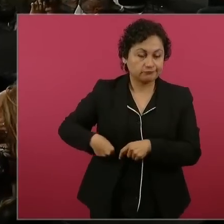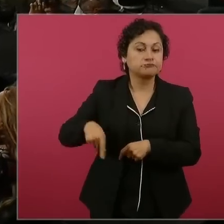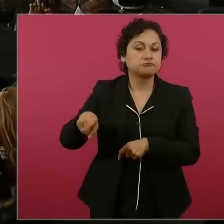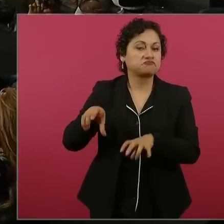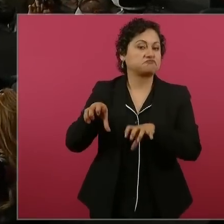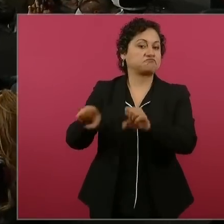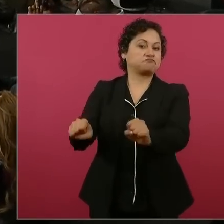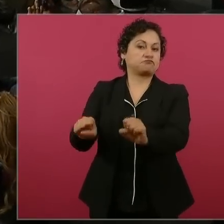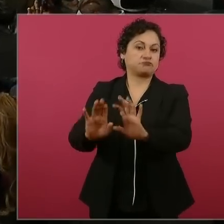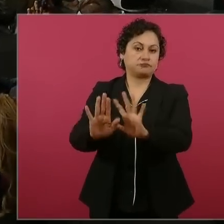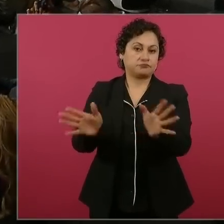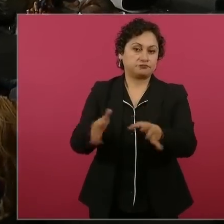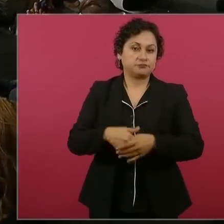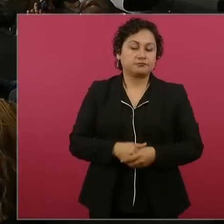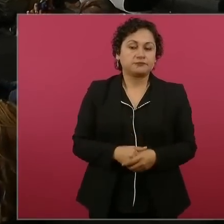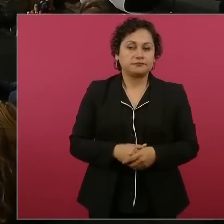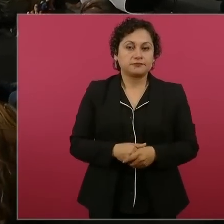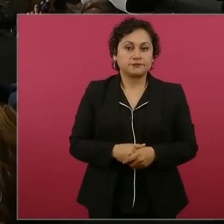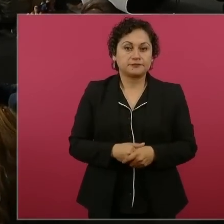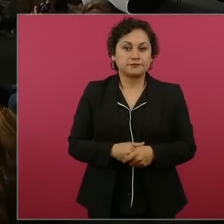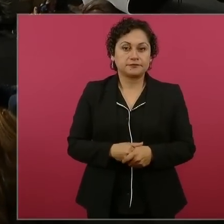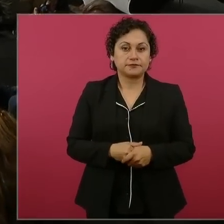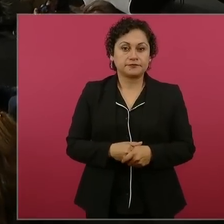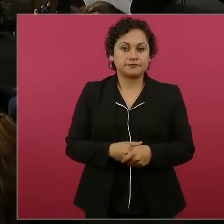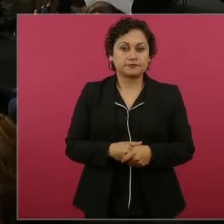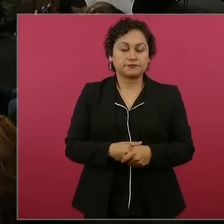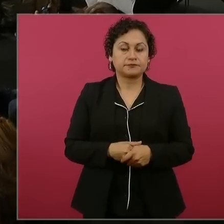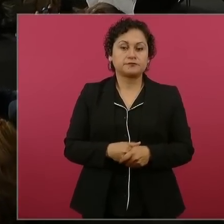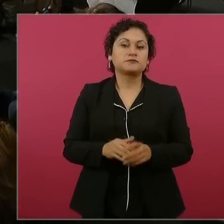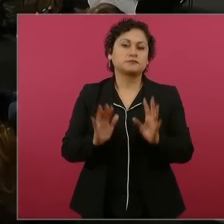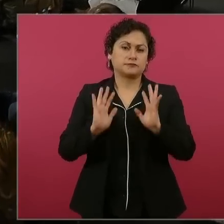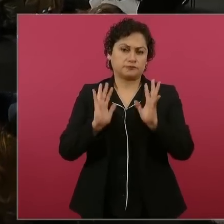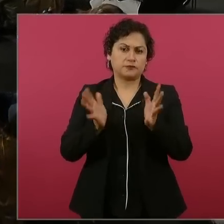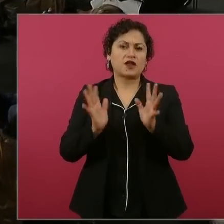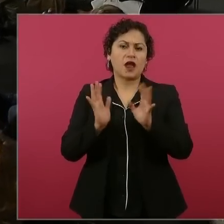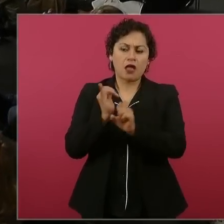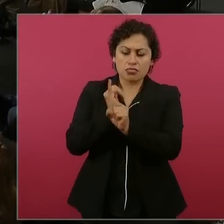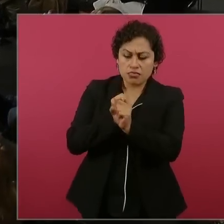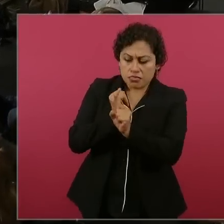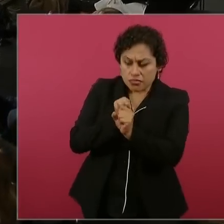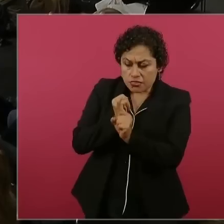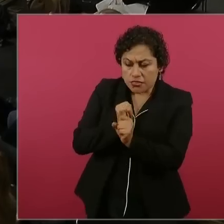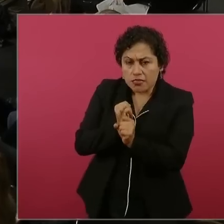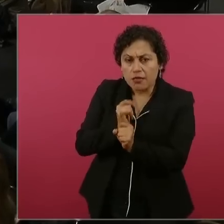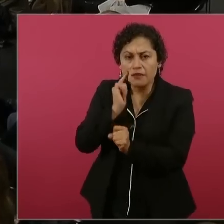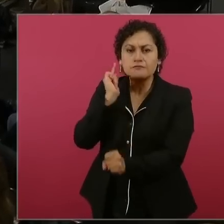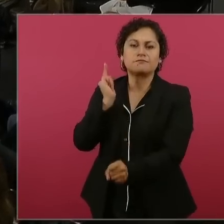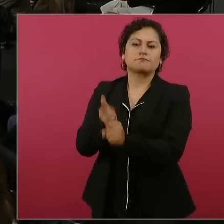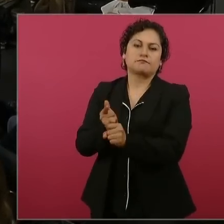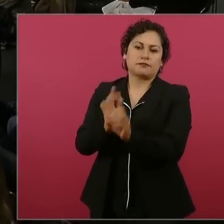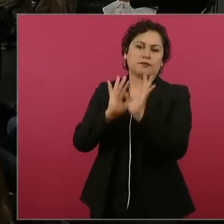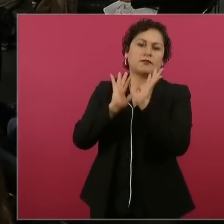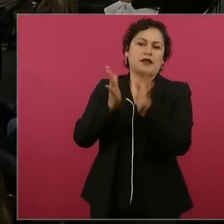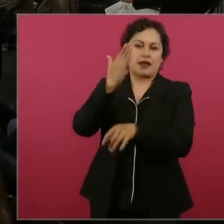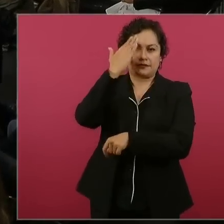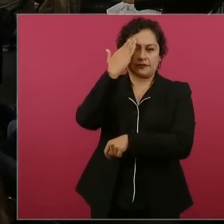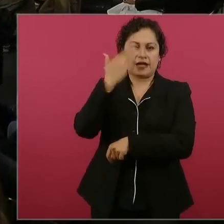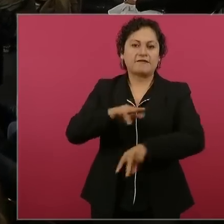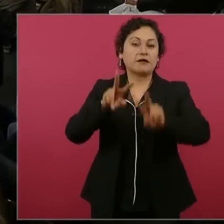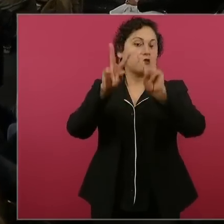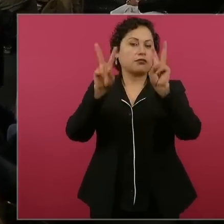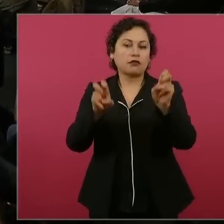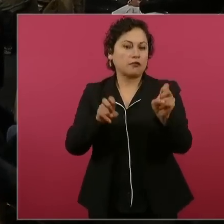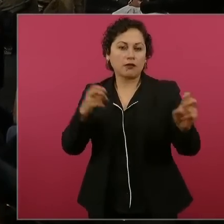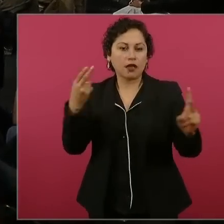responsables y ya se conoce el móvil, fue robo,